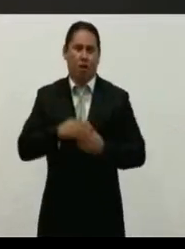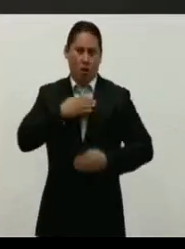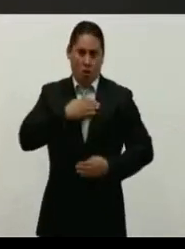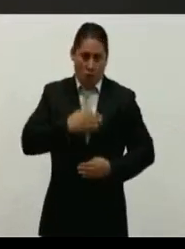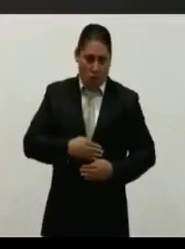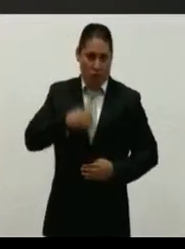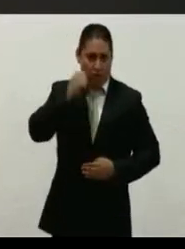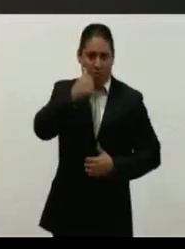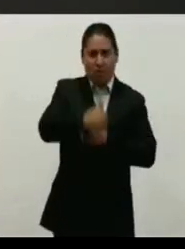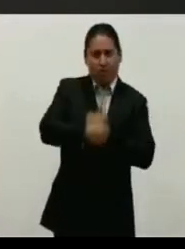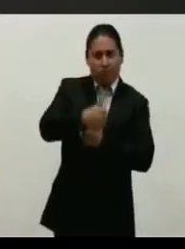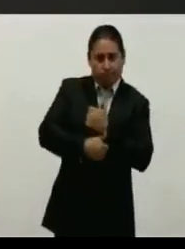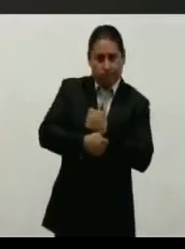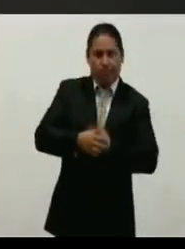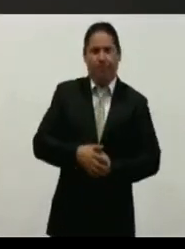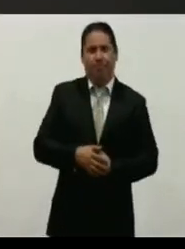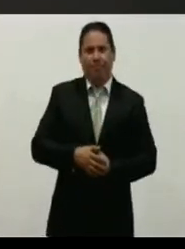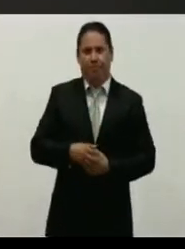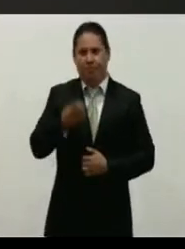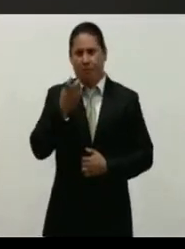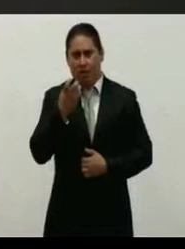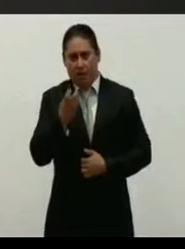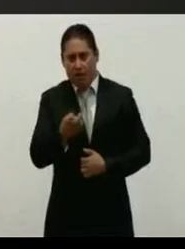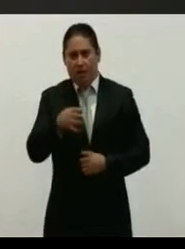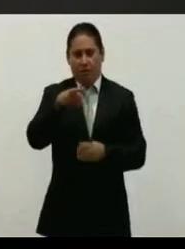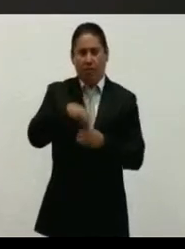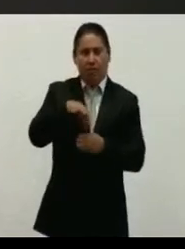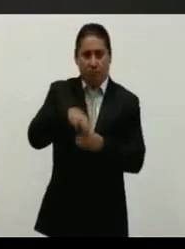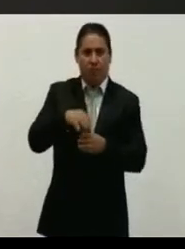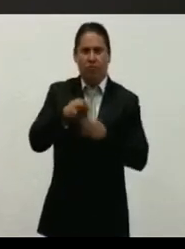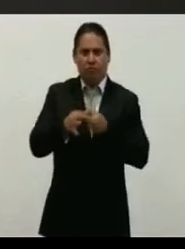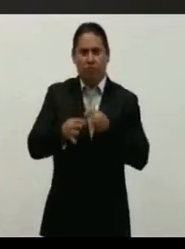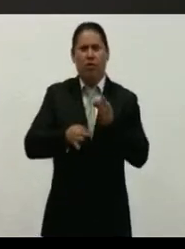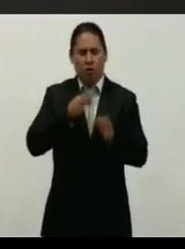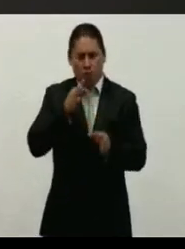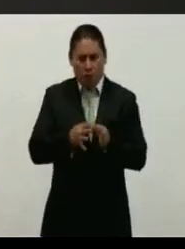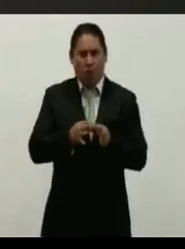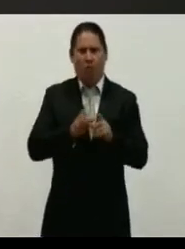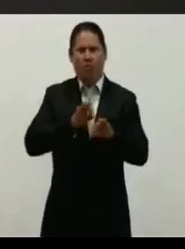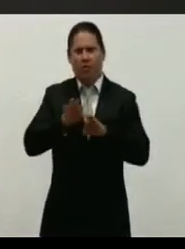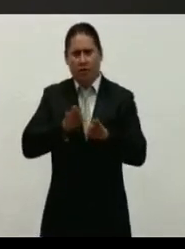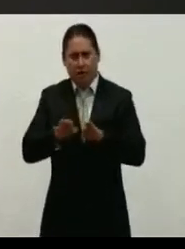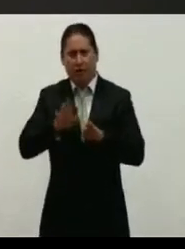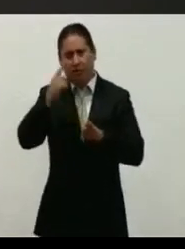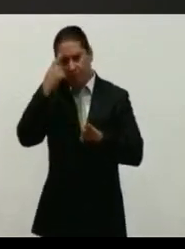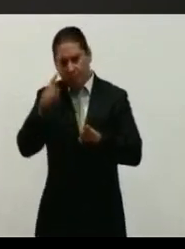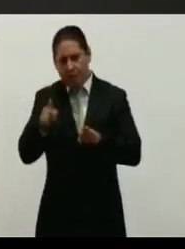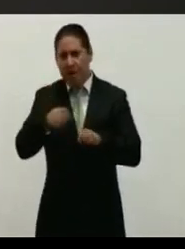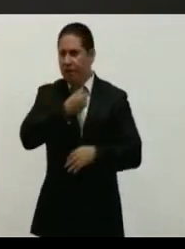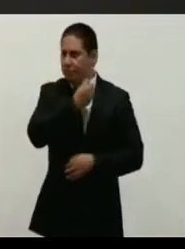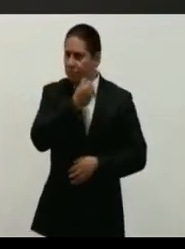y competitivas. Con esto, las elecciones cumplen con funciones esenciales para las